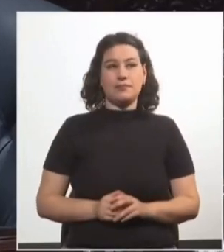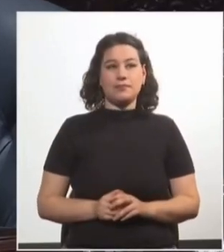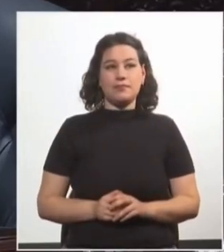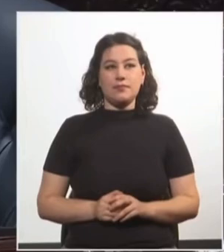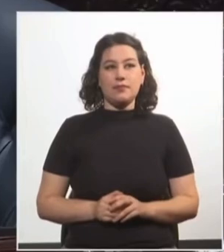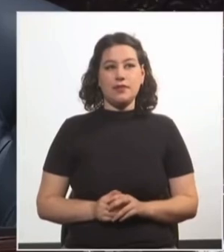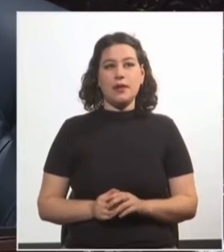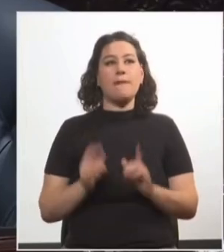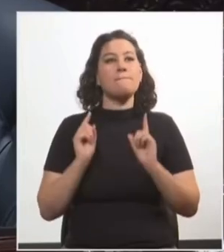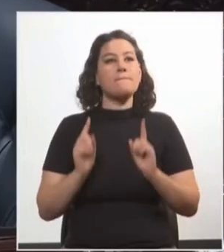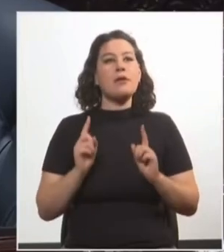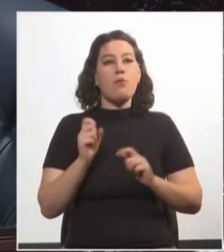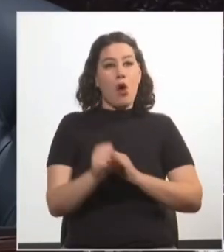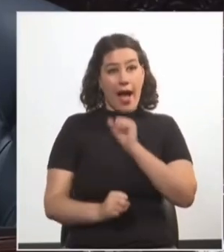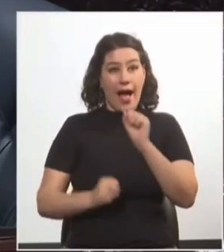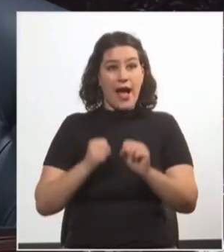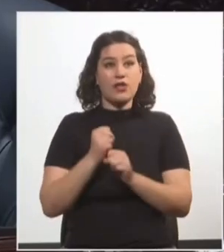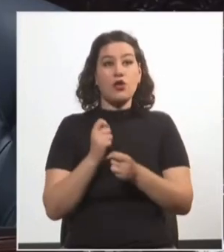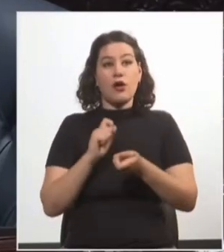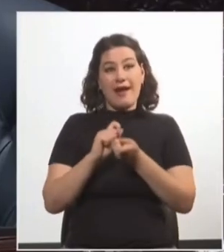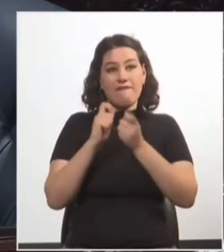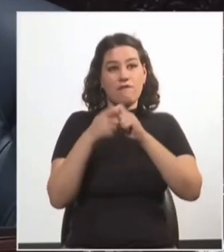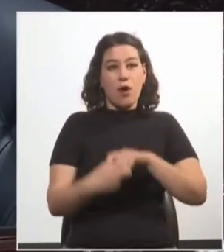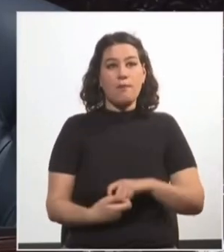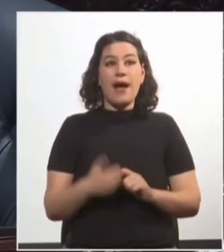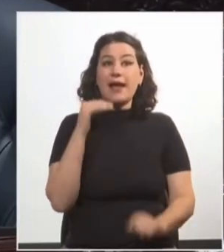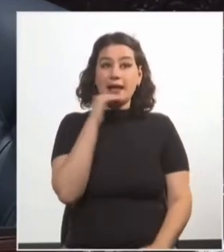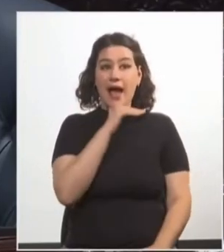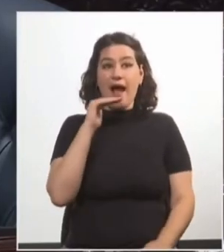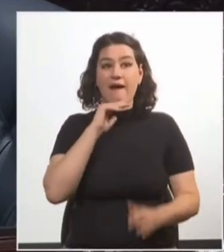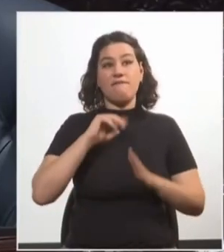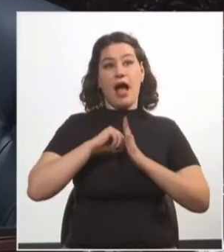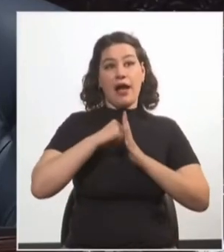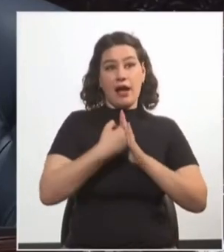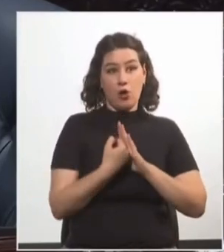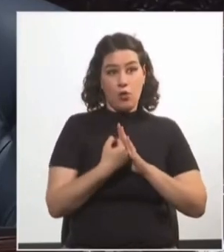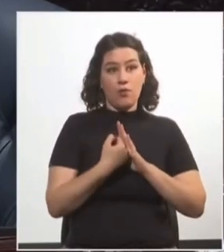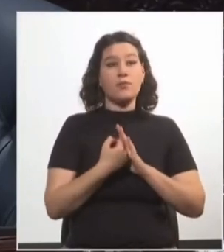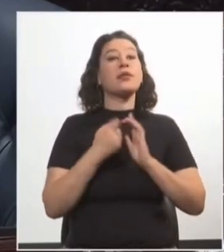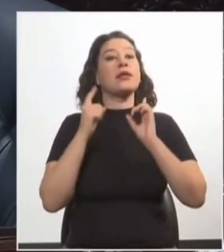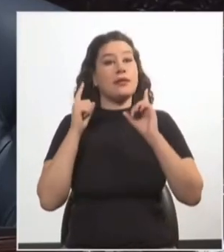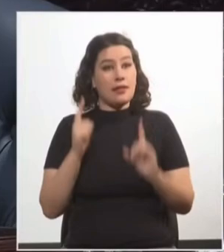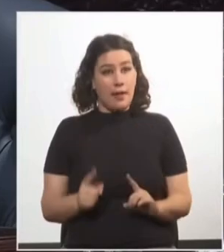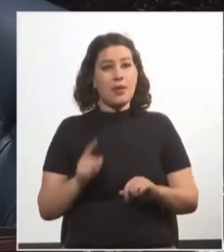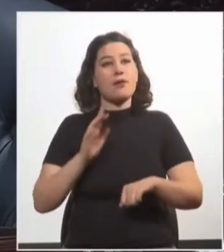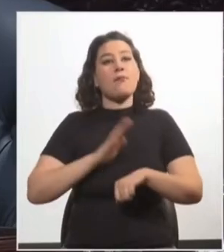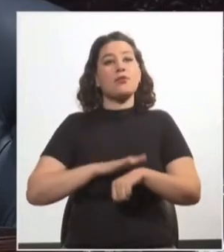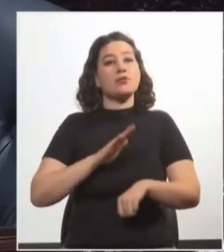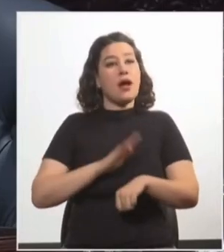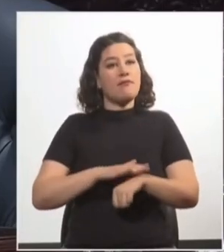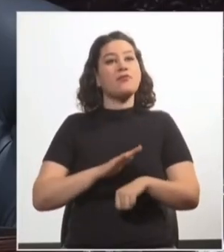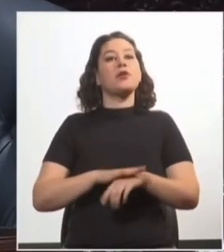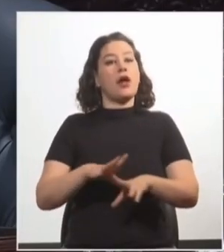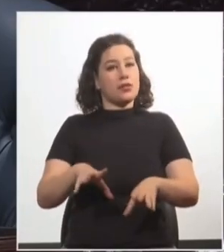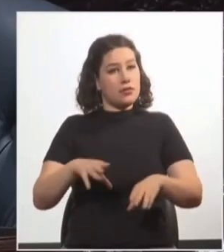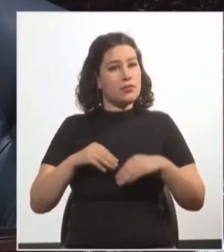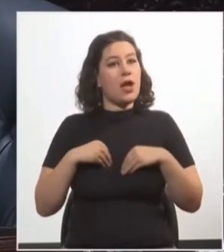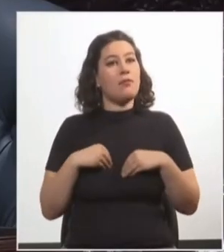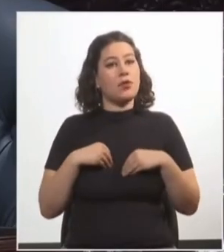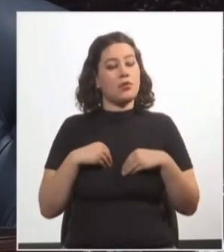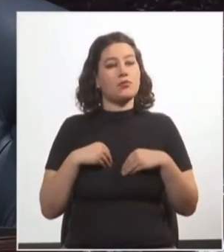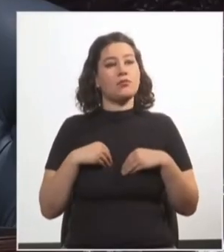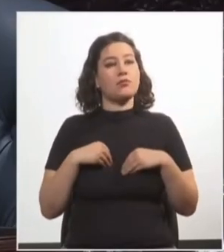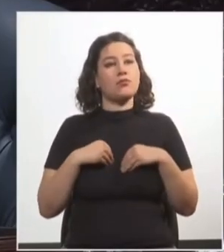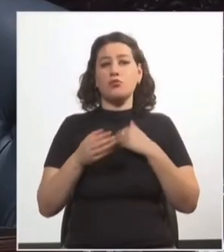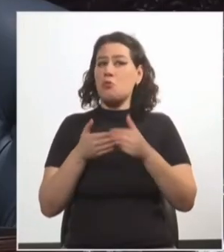En ese mismo año se hizo la reforma de la caja bancaria, y también con responsabilidad y sin medir costos